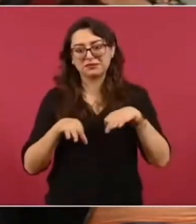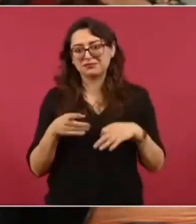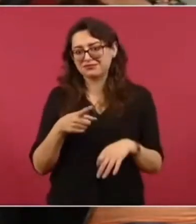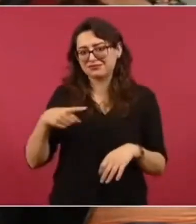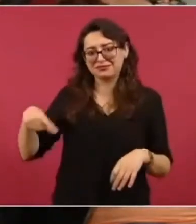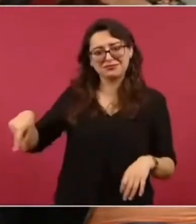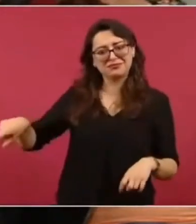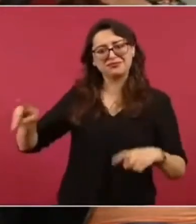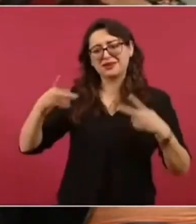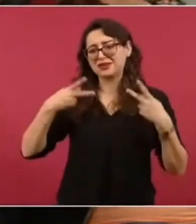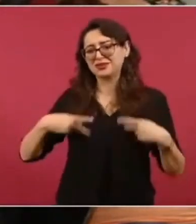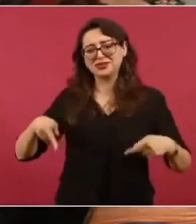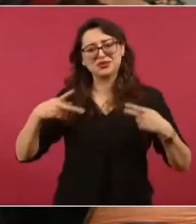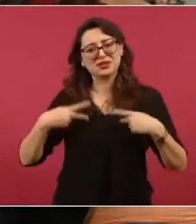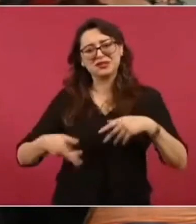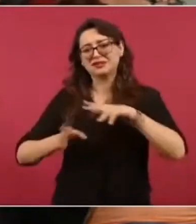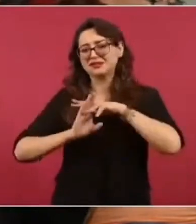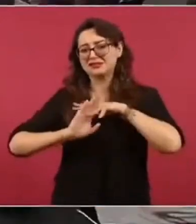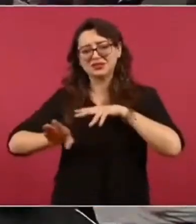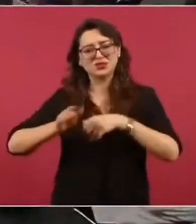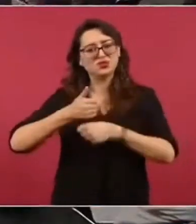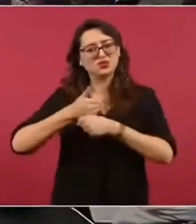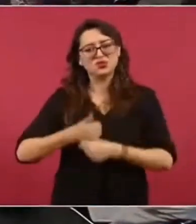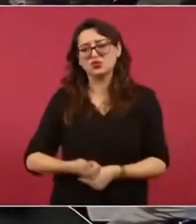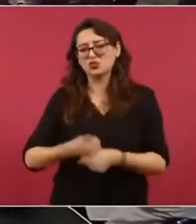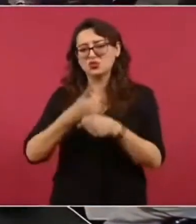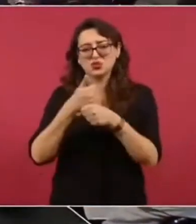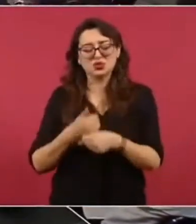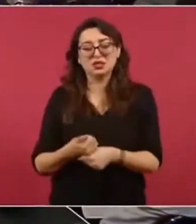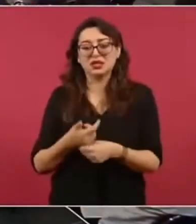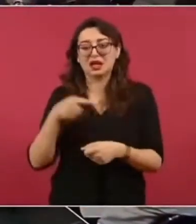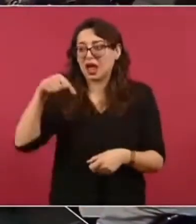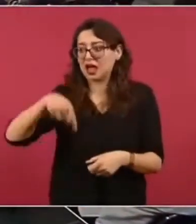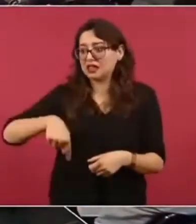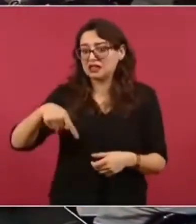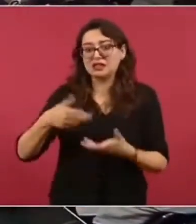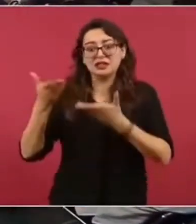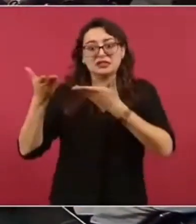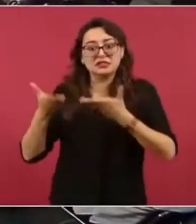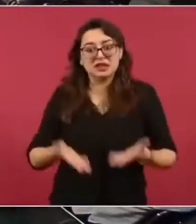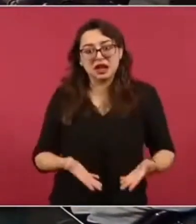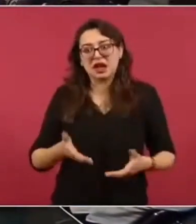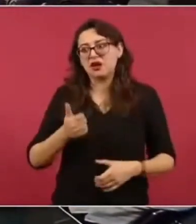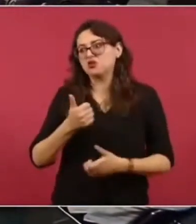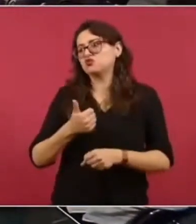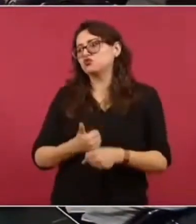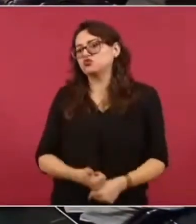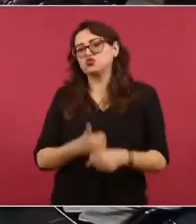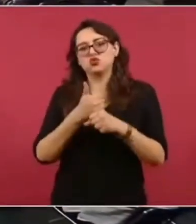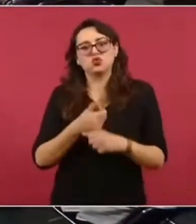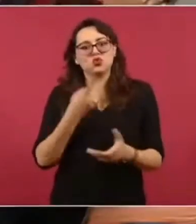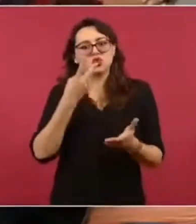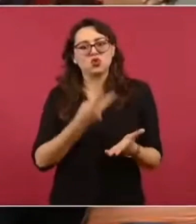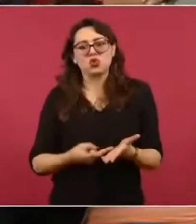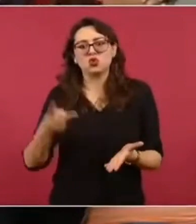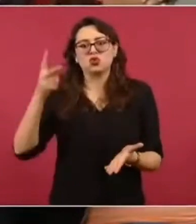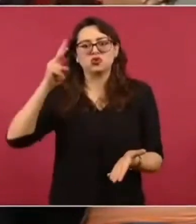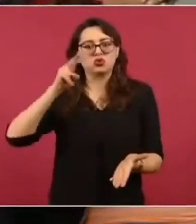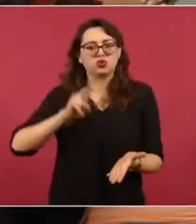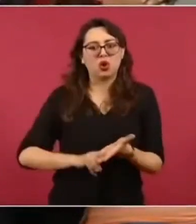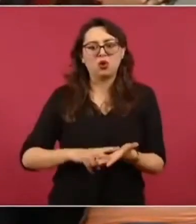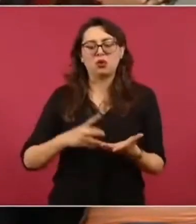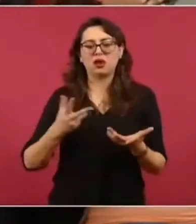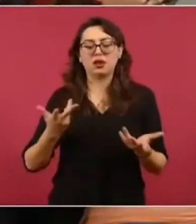y kilómetros de Centroamérica, de Sudamérica, de algún otro país, para que cambie y reforme por completo